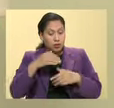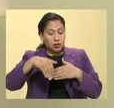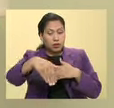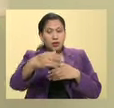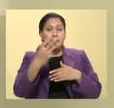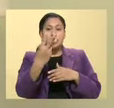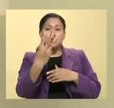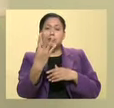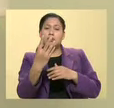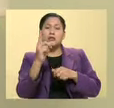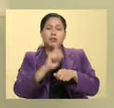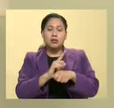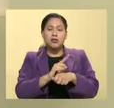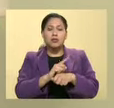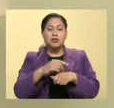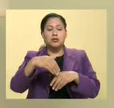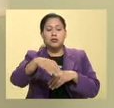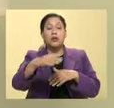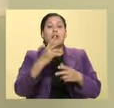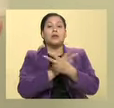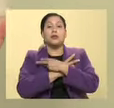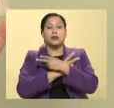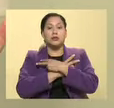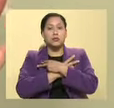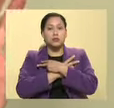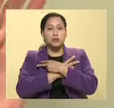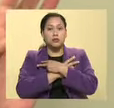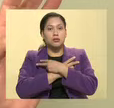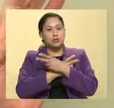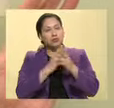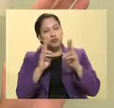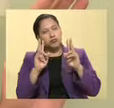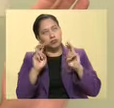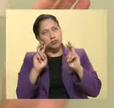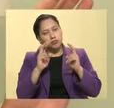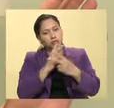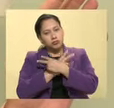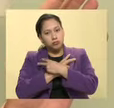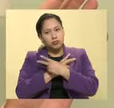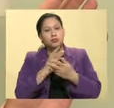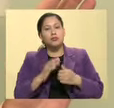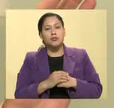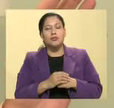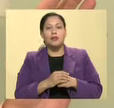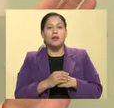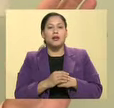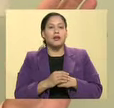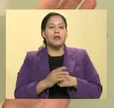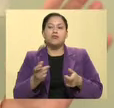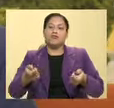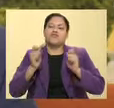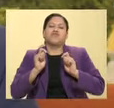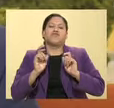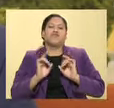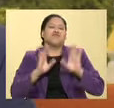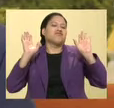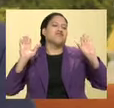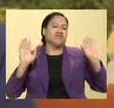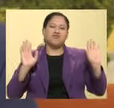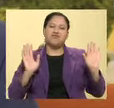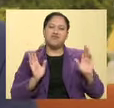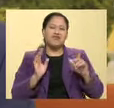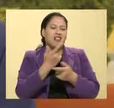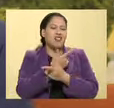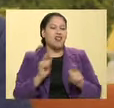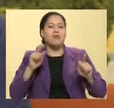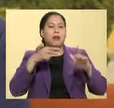últimos 3 o 4 días que quedan de vacaciones, entrecomillado vacaciones? Improvisar. Que salgan a improvisar,